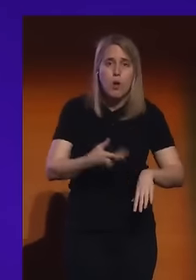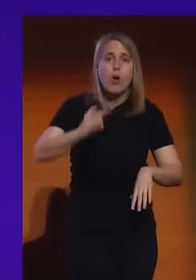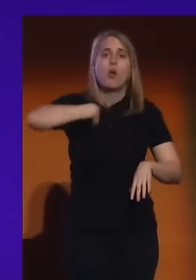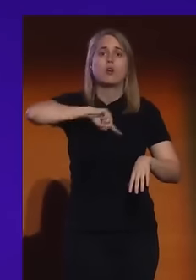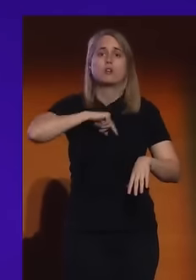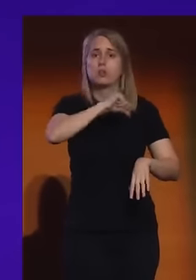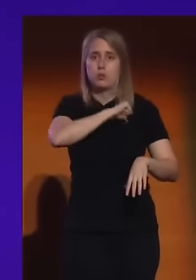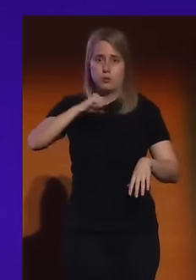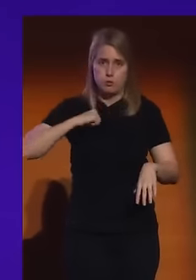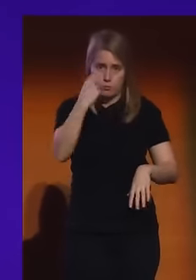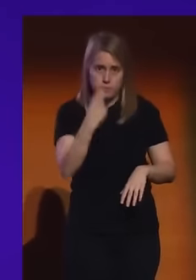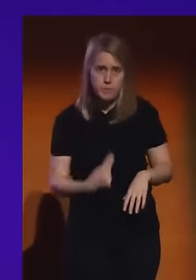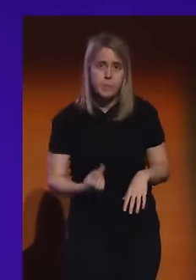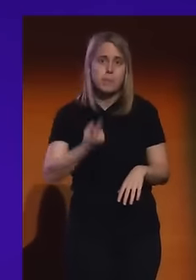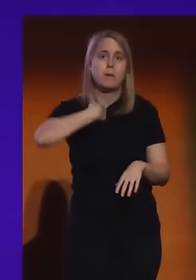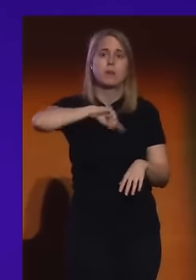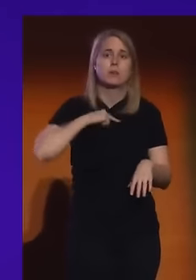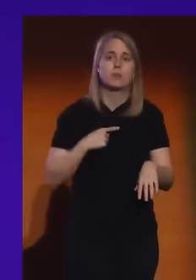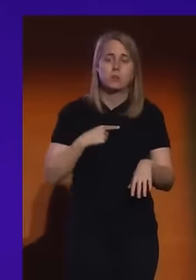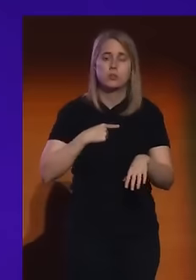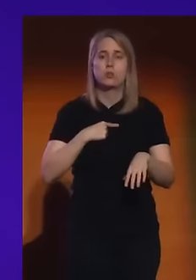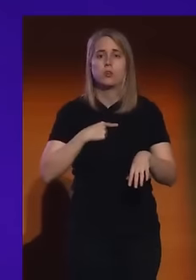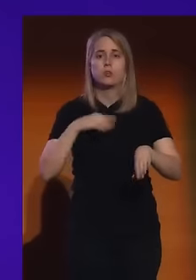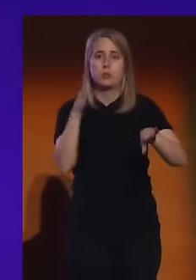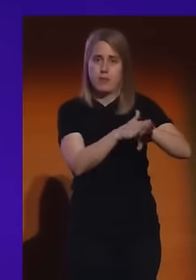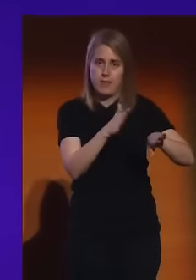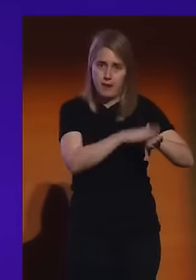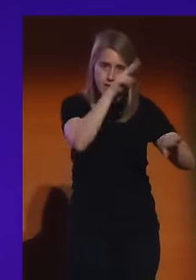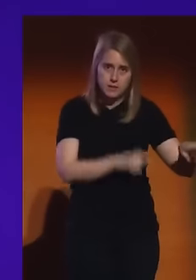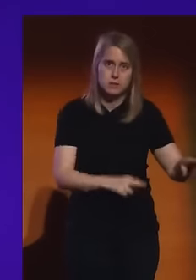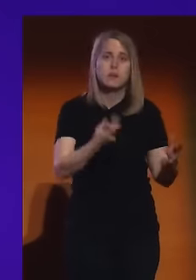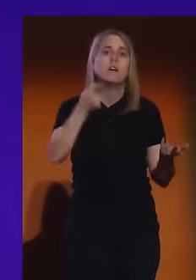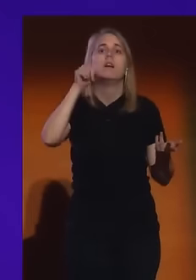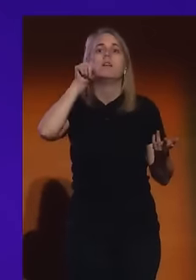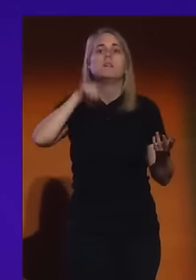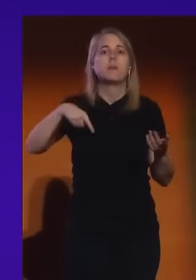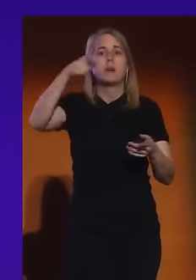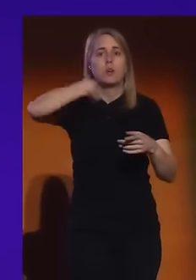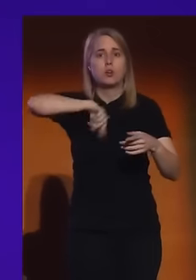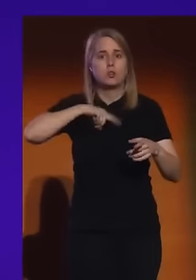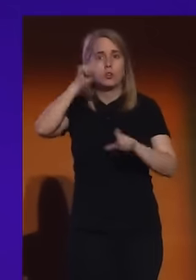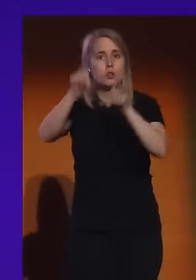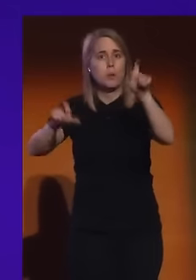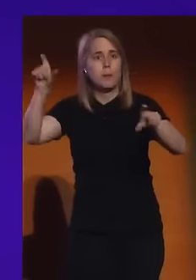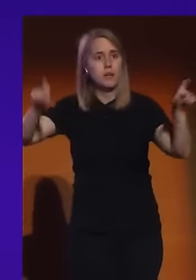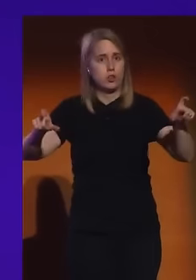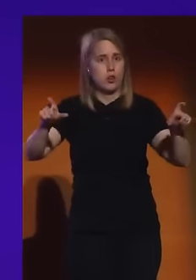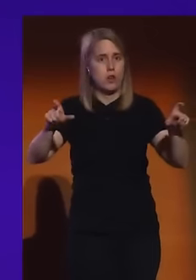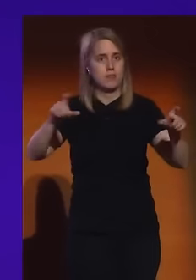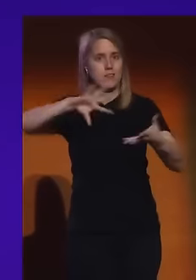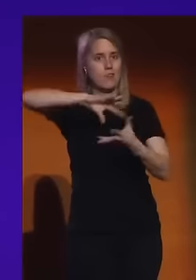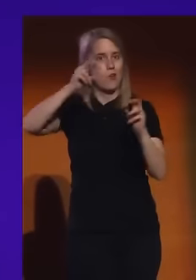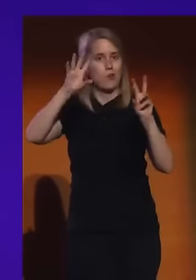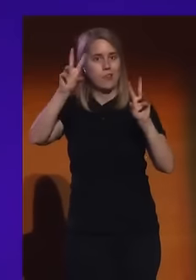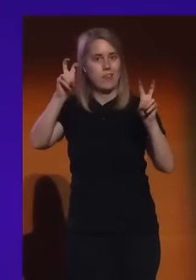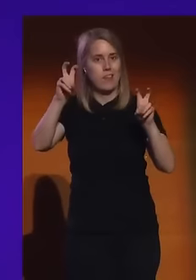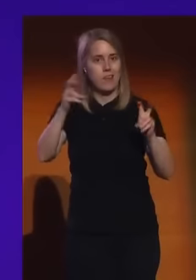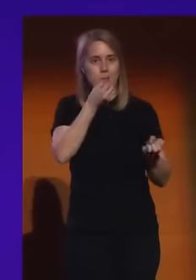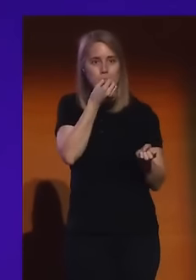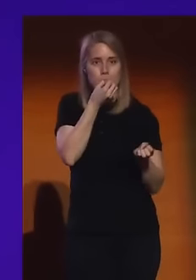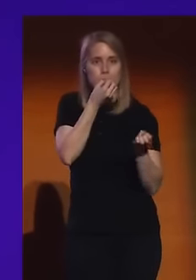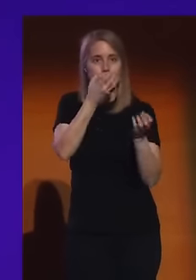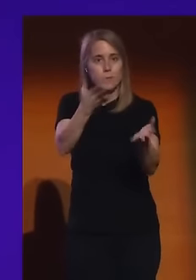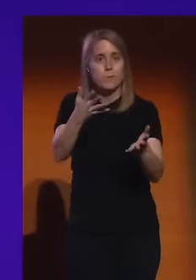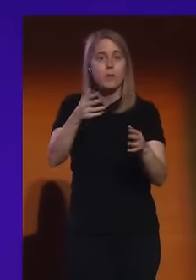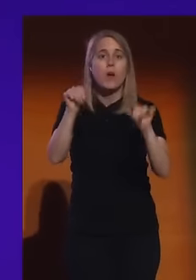gu independentista gara eta ezak gara eta G jende zat albiste on bat daukagu gauzak beste